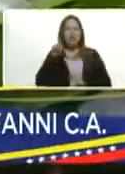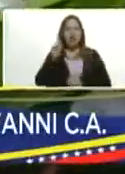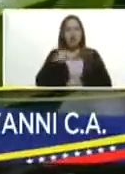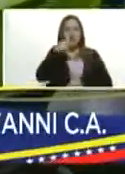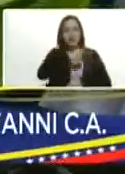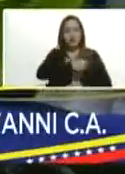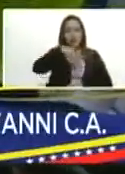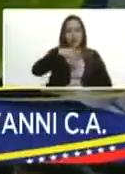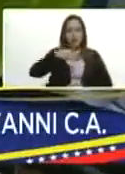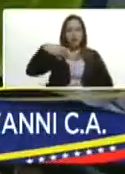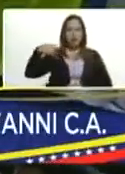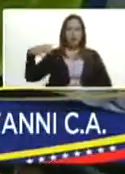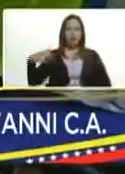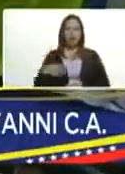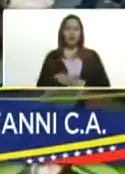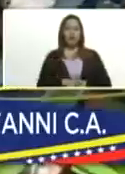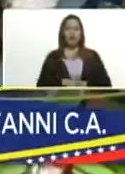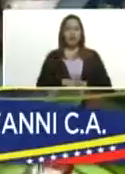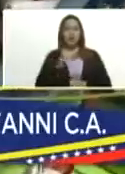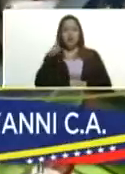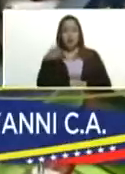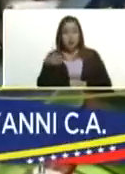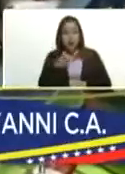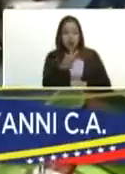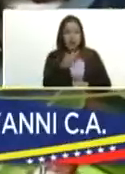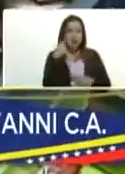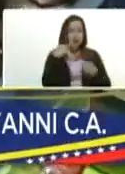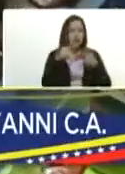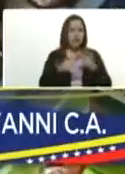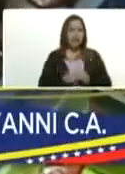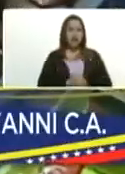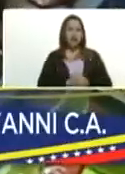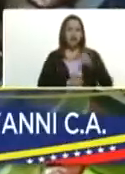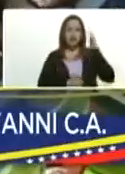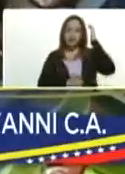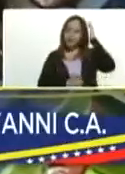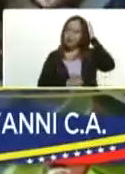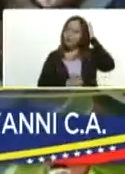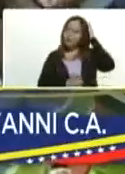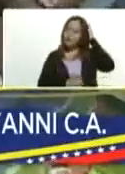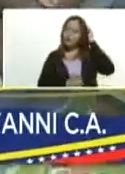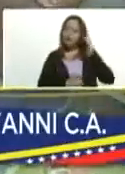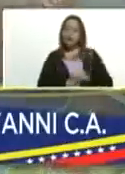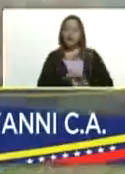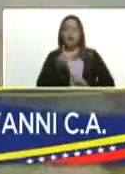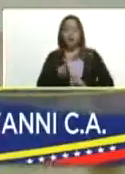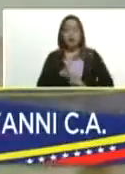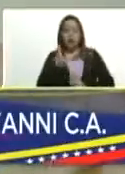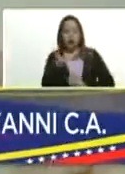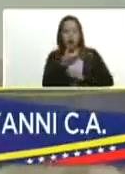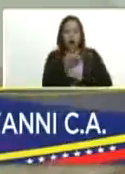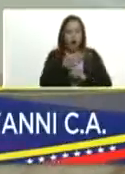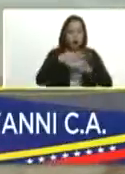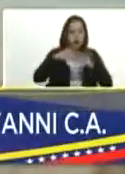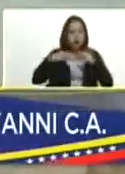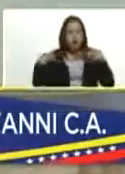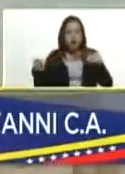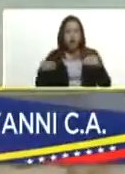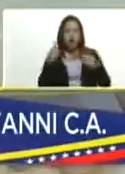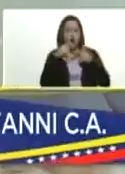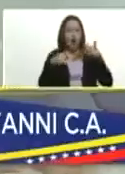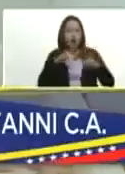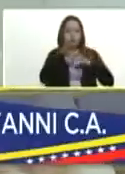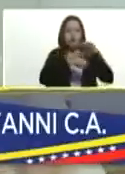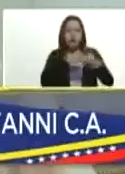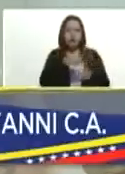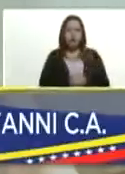como peces como tal, incluso camarones y otros tipos de especies. Gracias, querido viceministro. Yo quiero darle